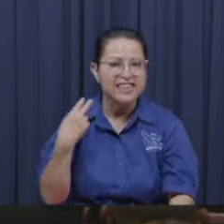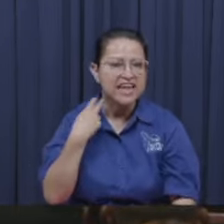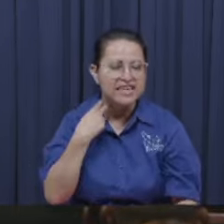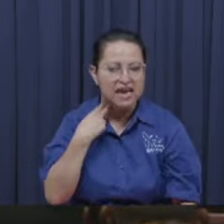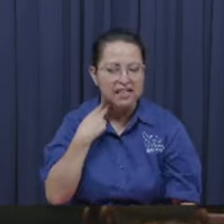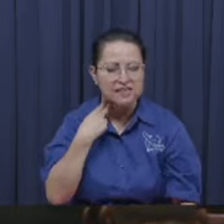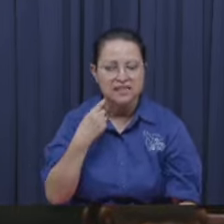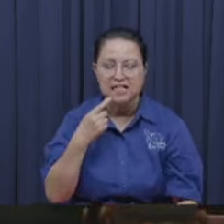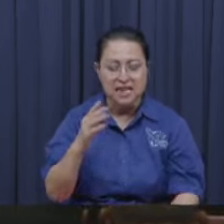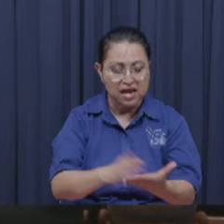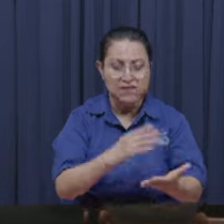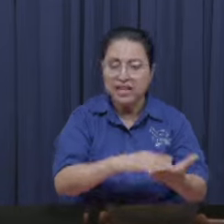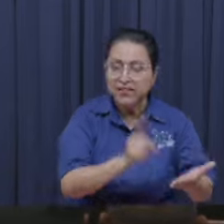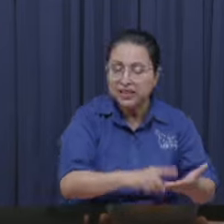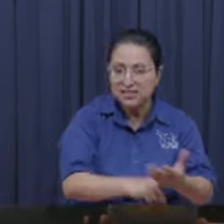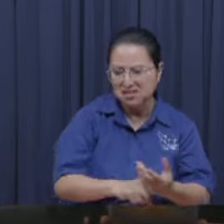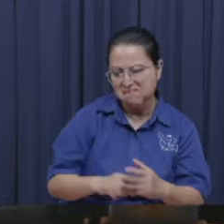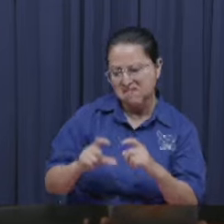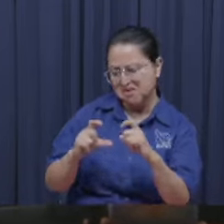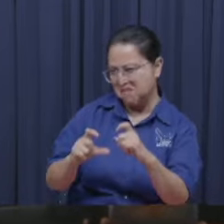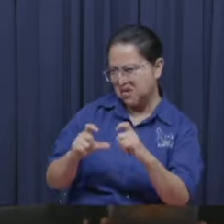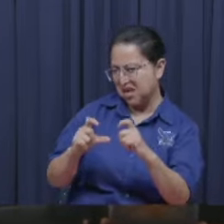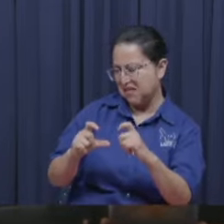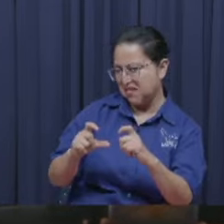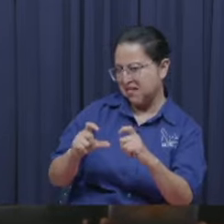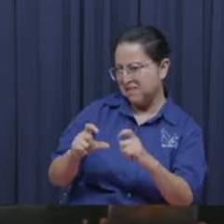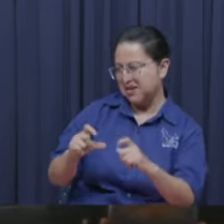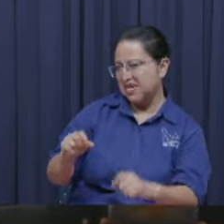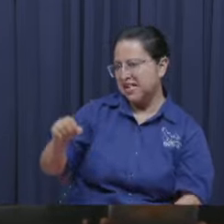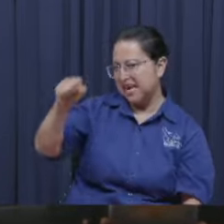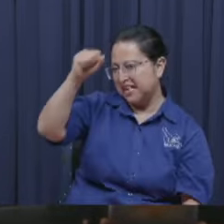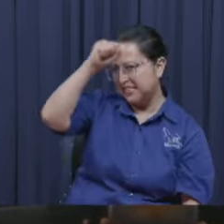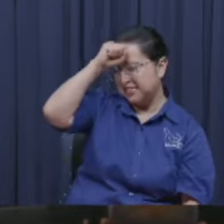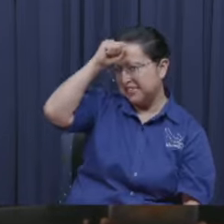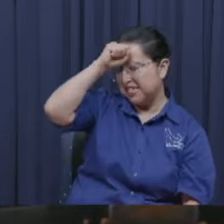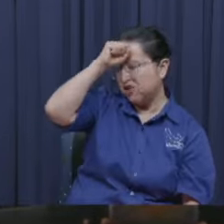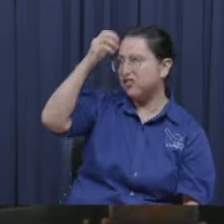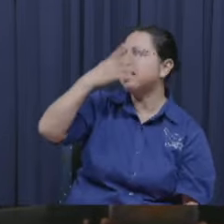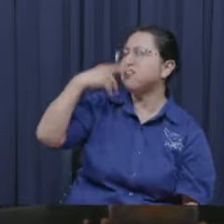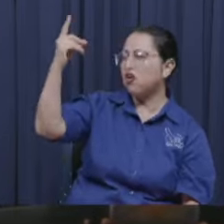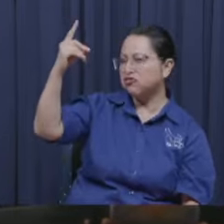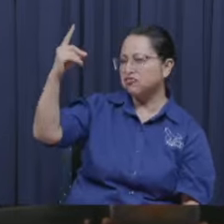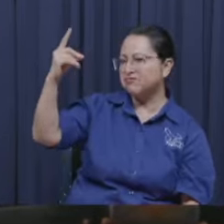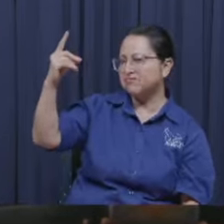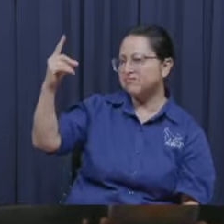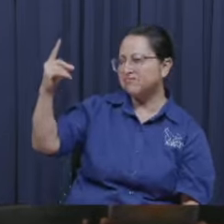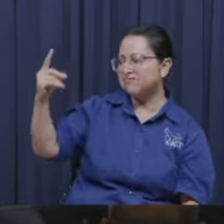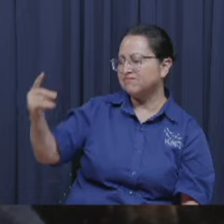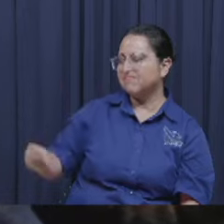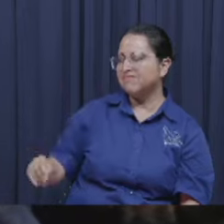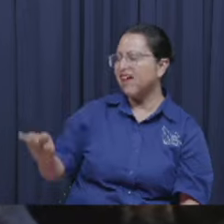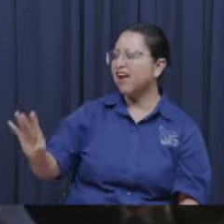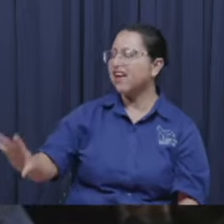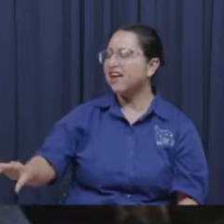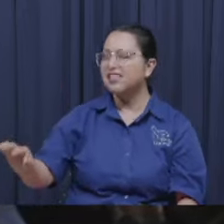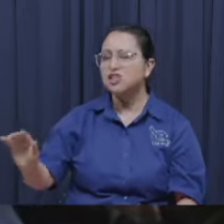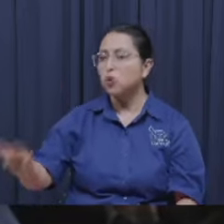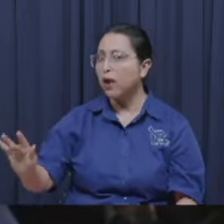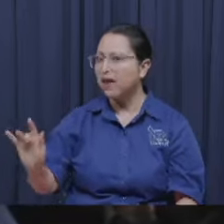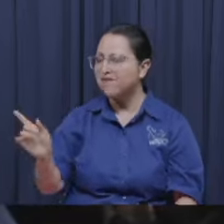Cuidadito me tocas a los que tienen el sello de Dios en su frente. Entonces, en medio